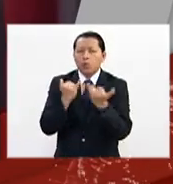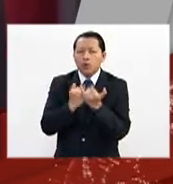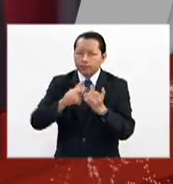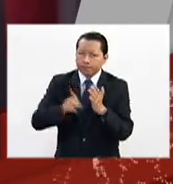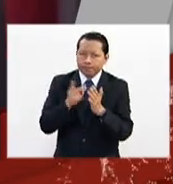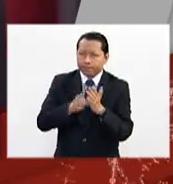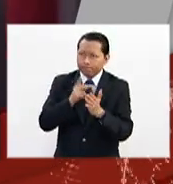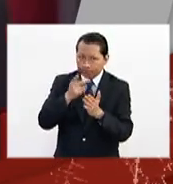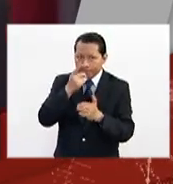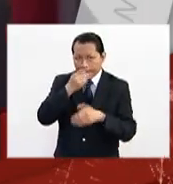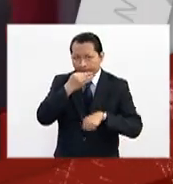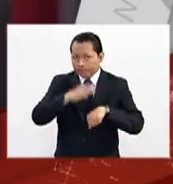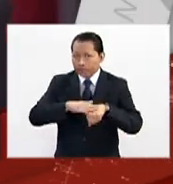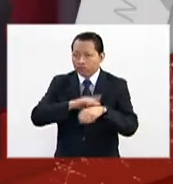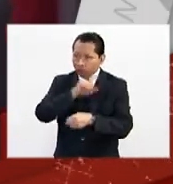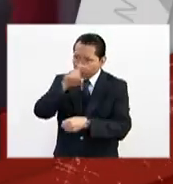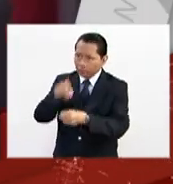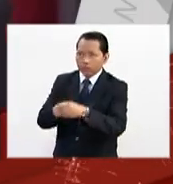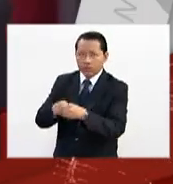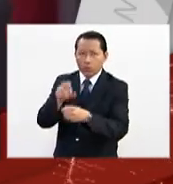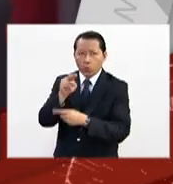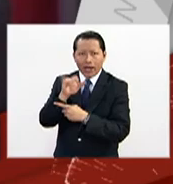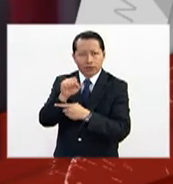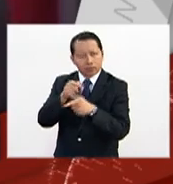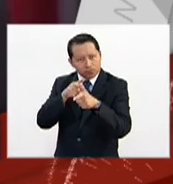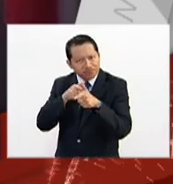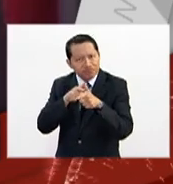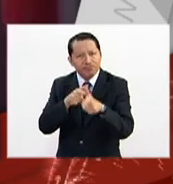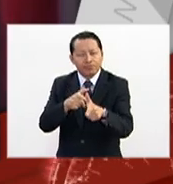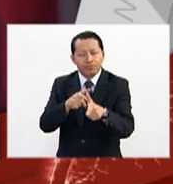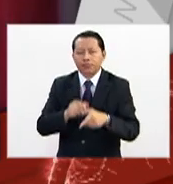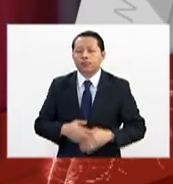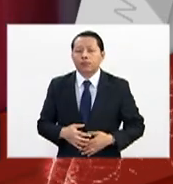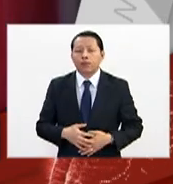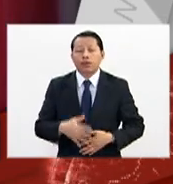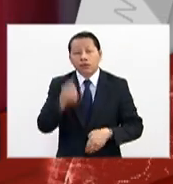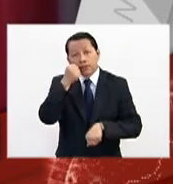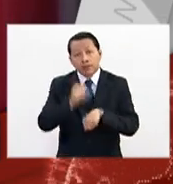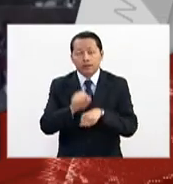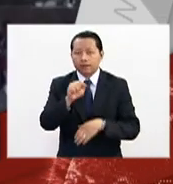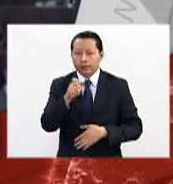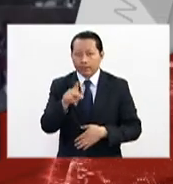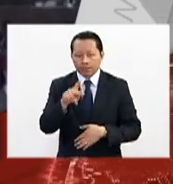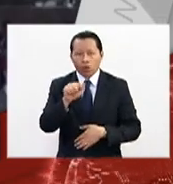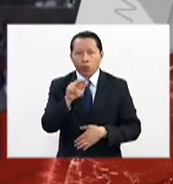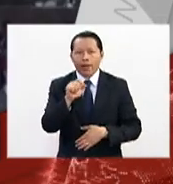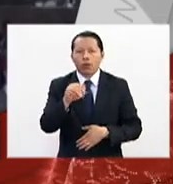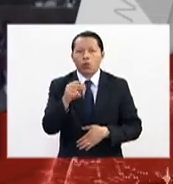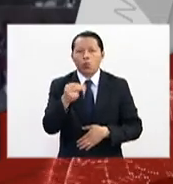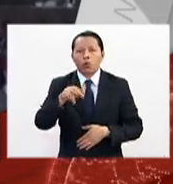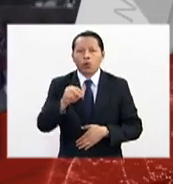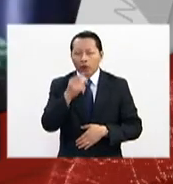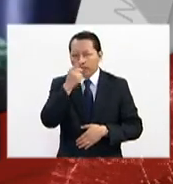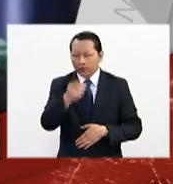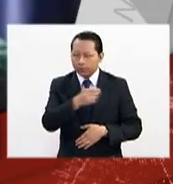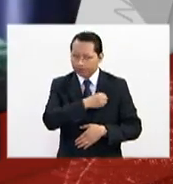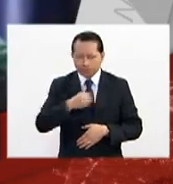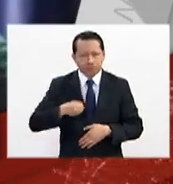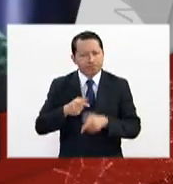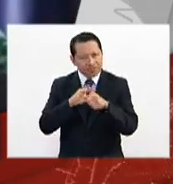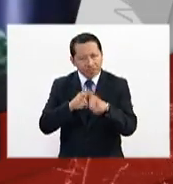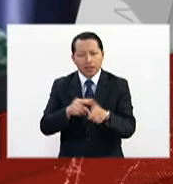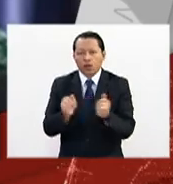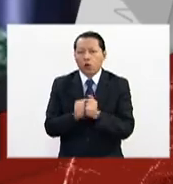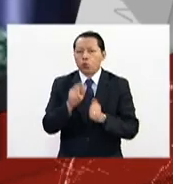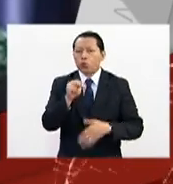su permanencia en esta gran organización. El secretario de Educación Pública, Aurelio Nuño, refrendó el compromiso de México con la